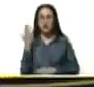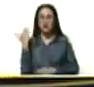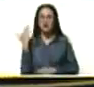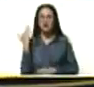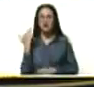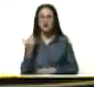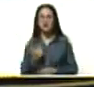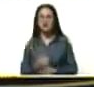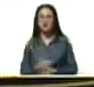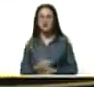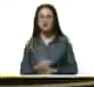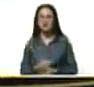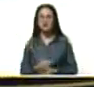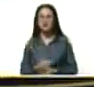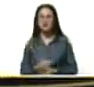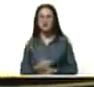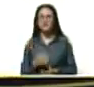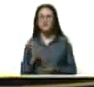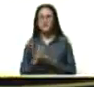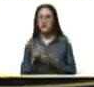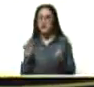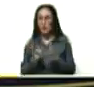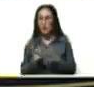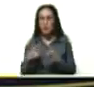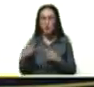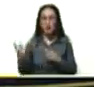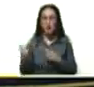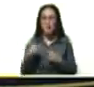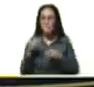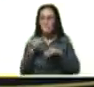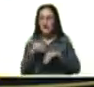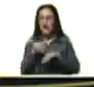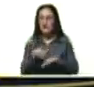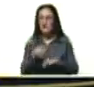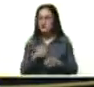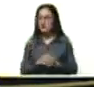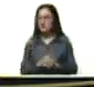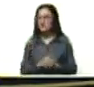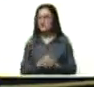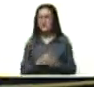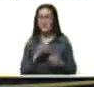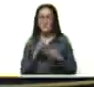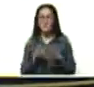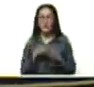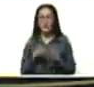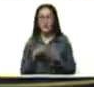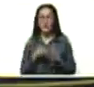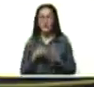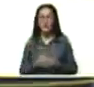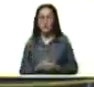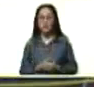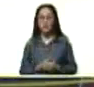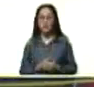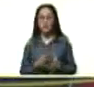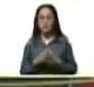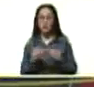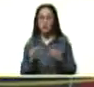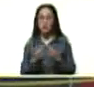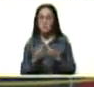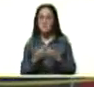nos las pasábamos para arriba y para abajo, en reuniones, por aquí, en marchas, en actos, Cilita. ¿Ah? Con todos los